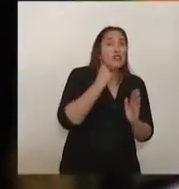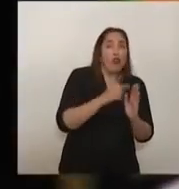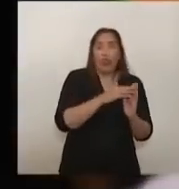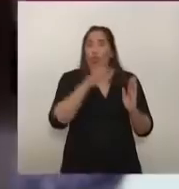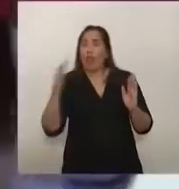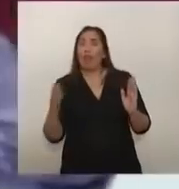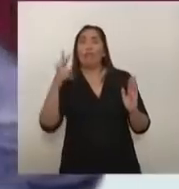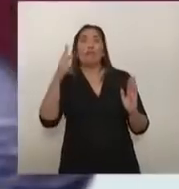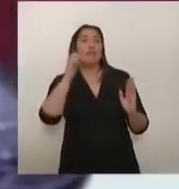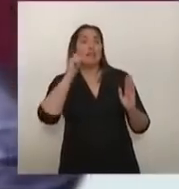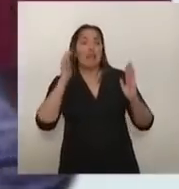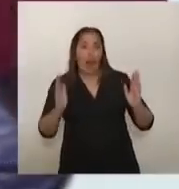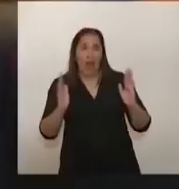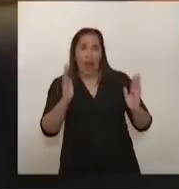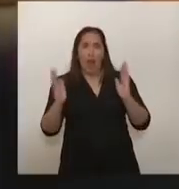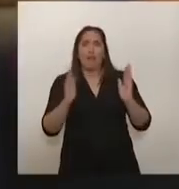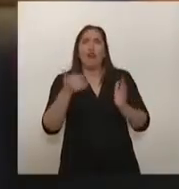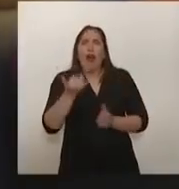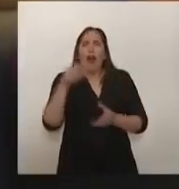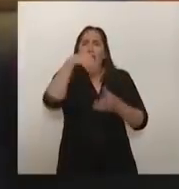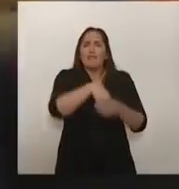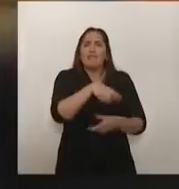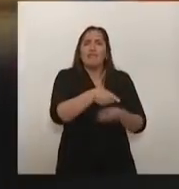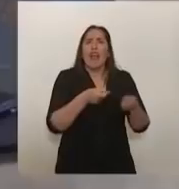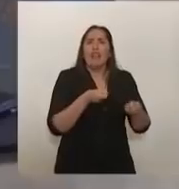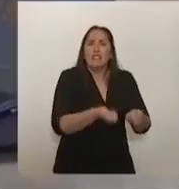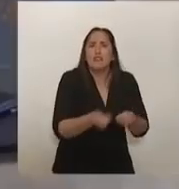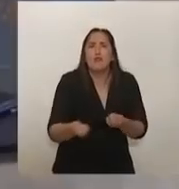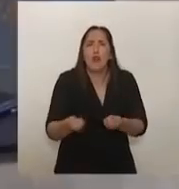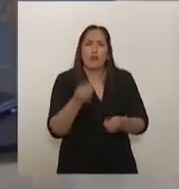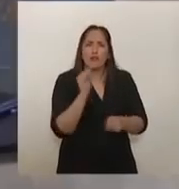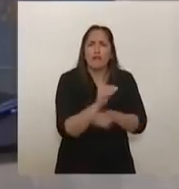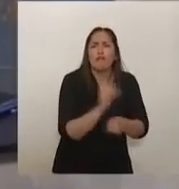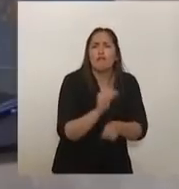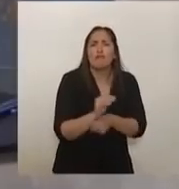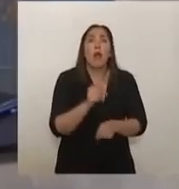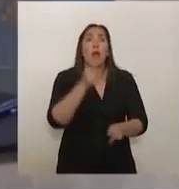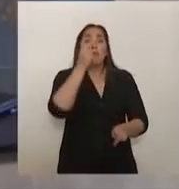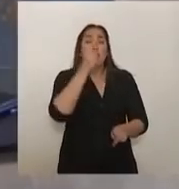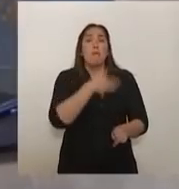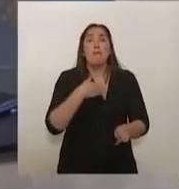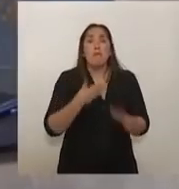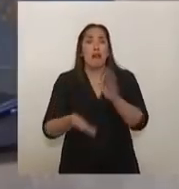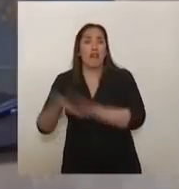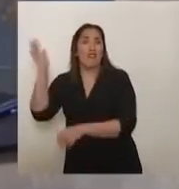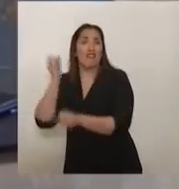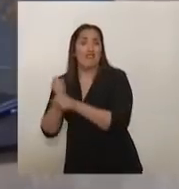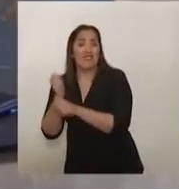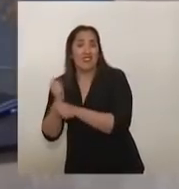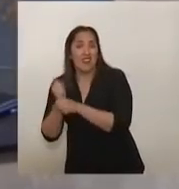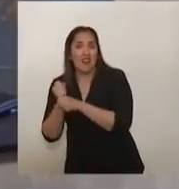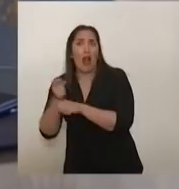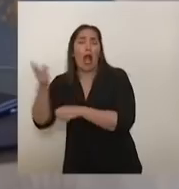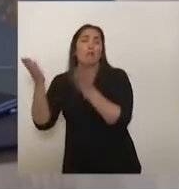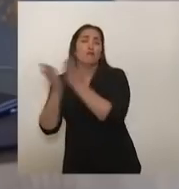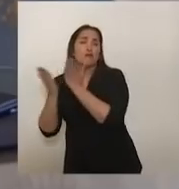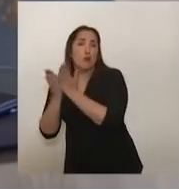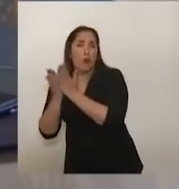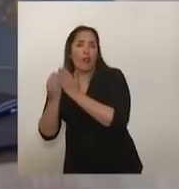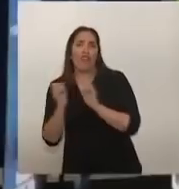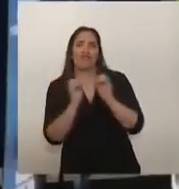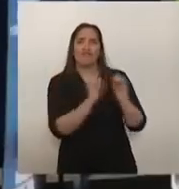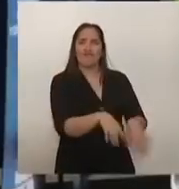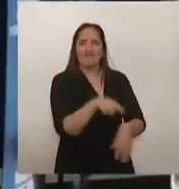años que crecen estimulados y alimentados, mientras sus padres o madres pueden salir a trabajar o estudiar